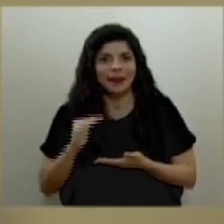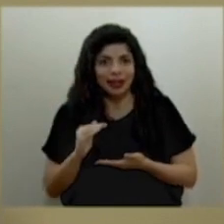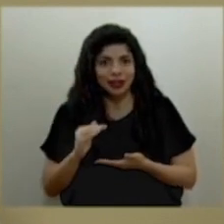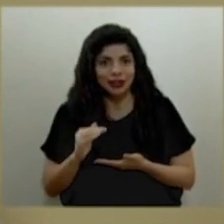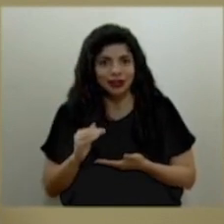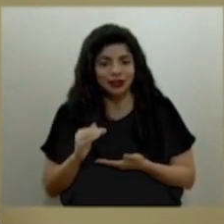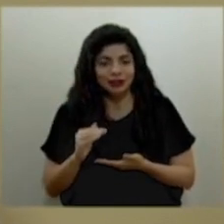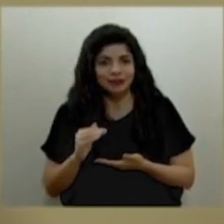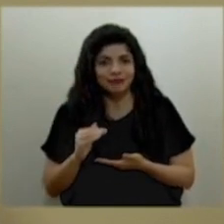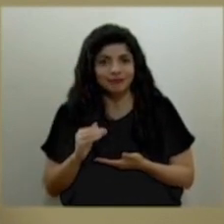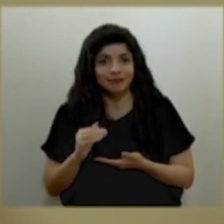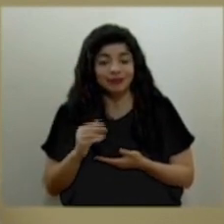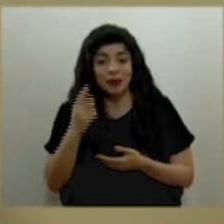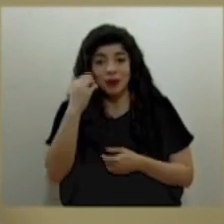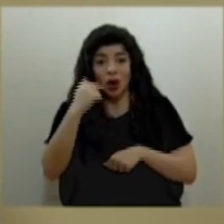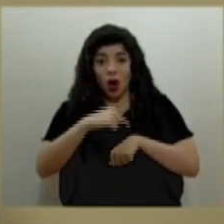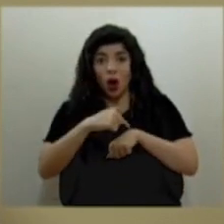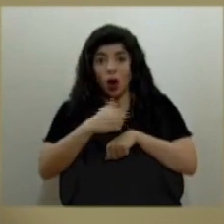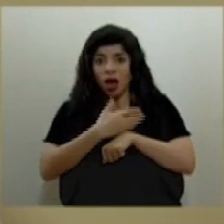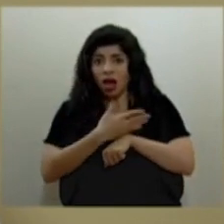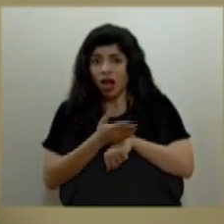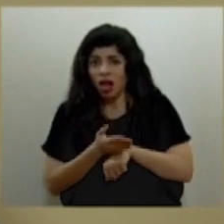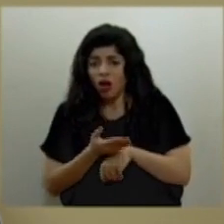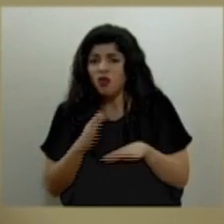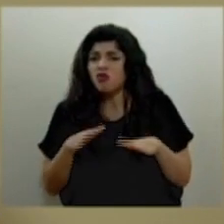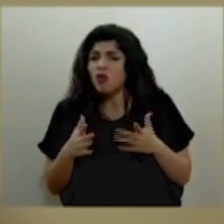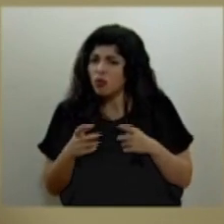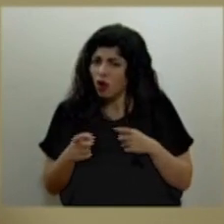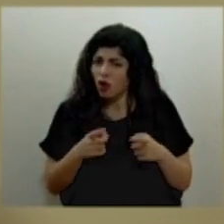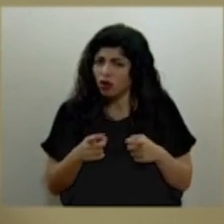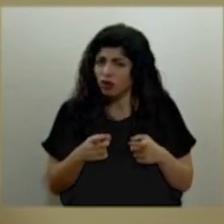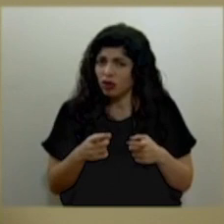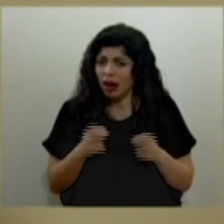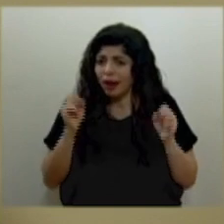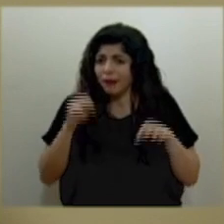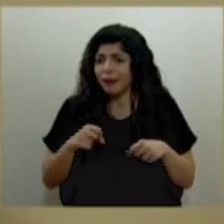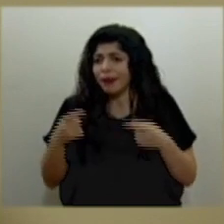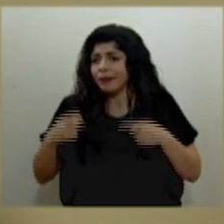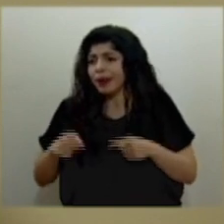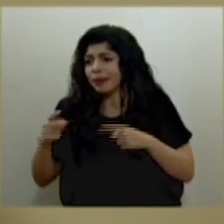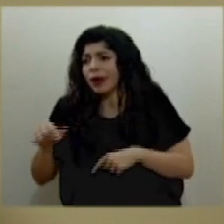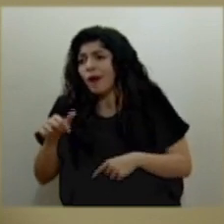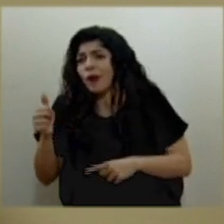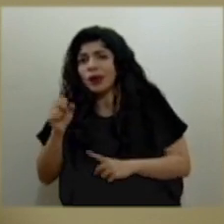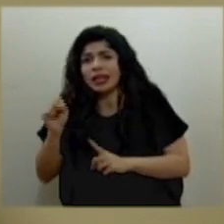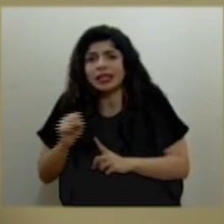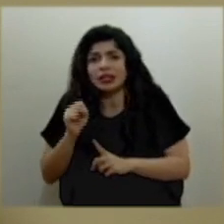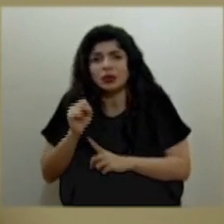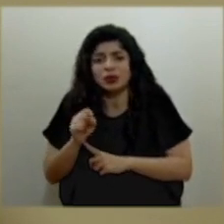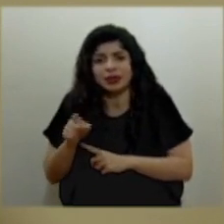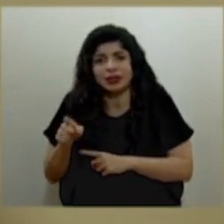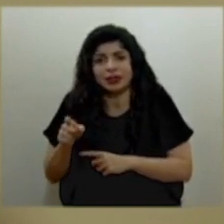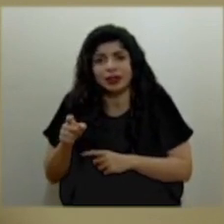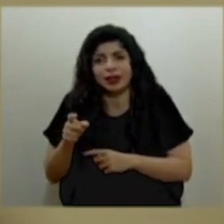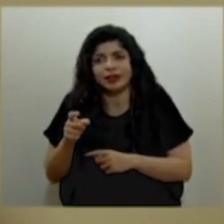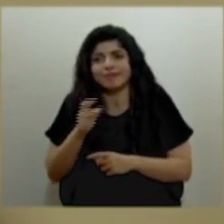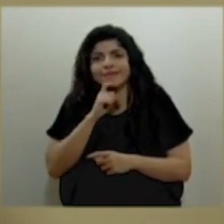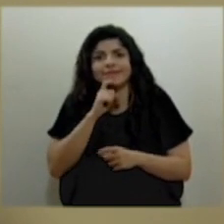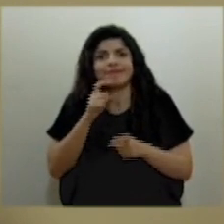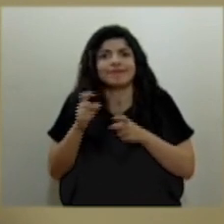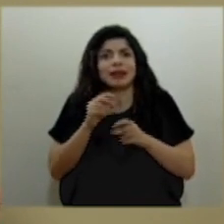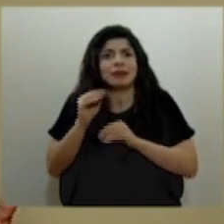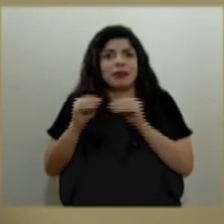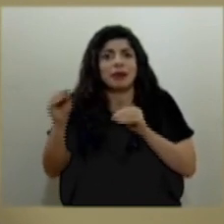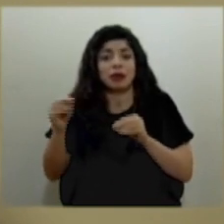movilidad después de cierta hora cuesta un poco más controlarlas y se prestan para otras situaciones que no favorecen la contención de los contagios.